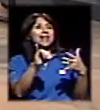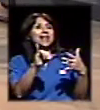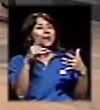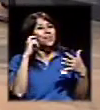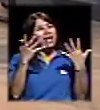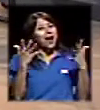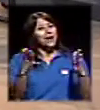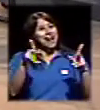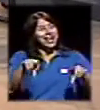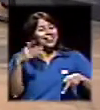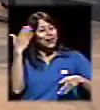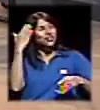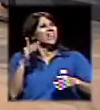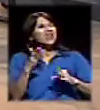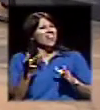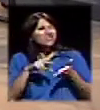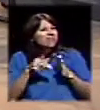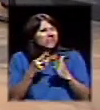existe